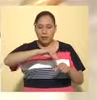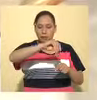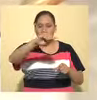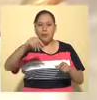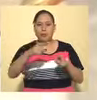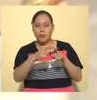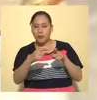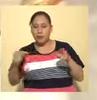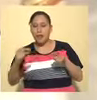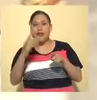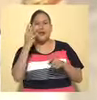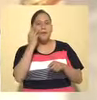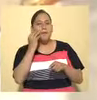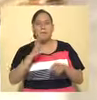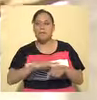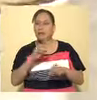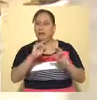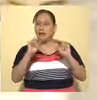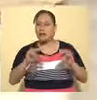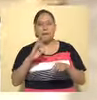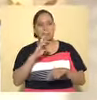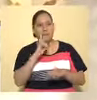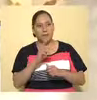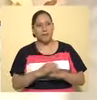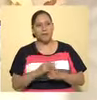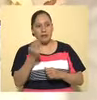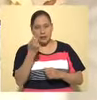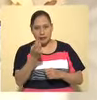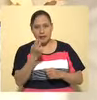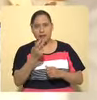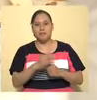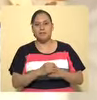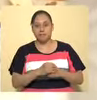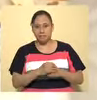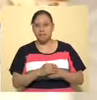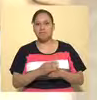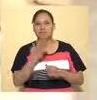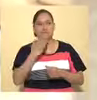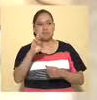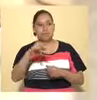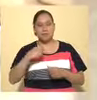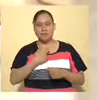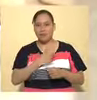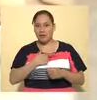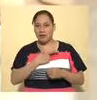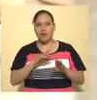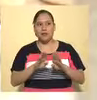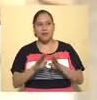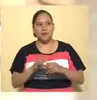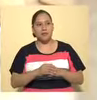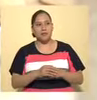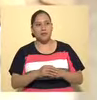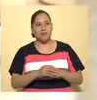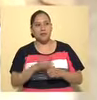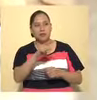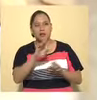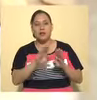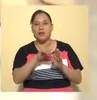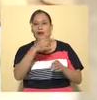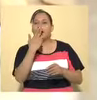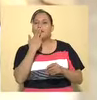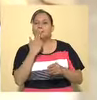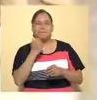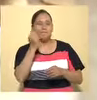más congelado, esté más rico. Sí. Sí, exacto. La verdad, a mí es algo entonces aquí le vamos somos a poner... expertos en comerlo. Postre,